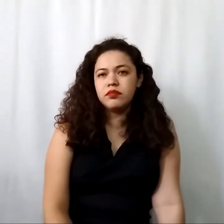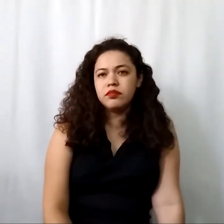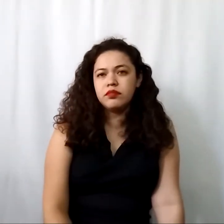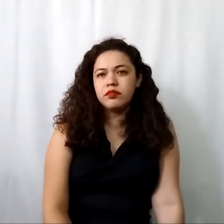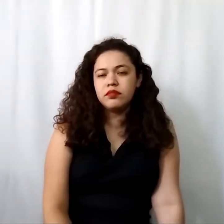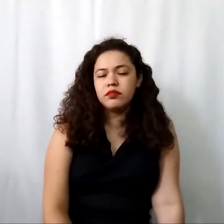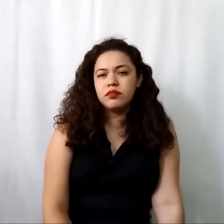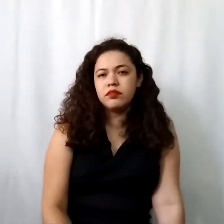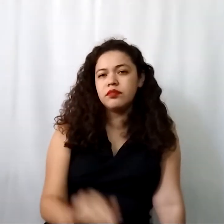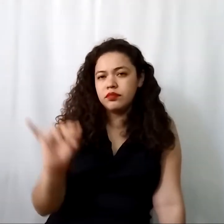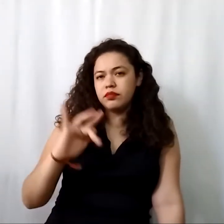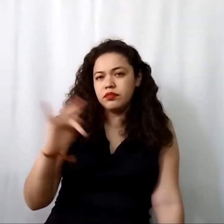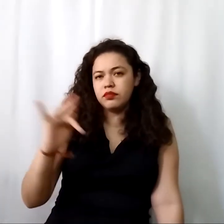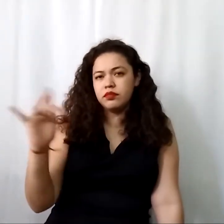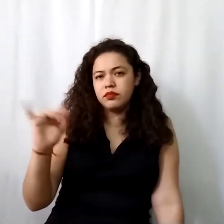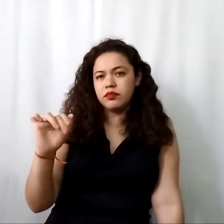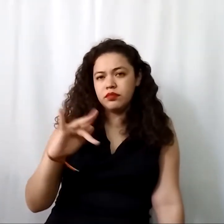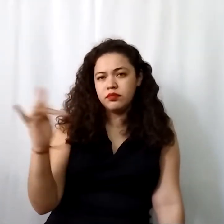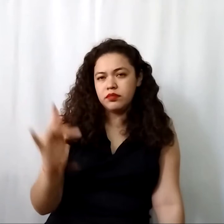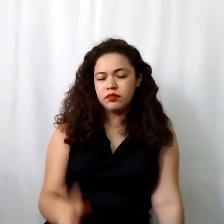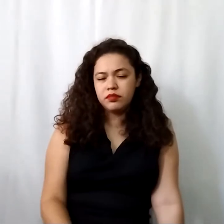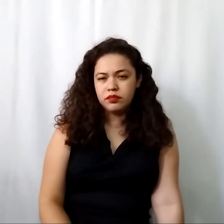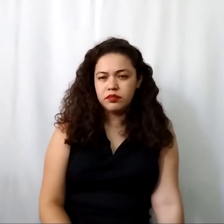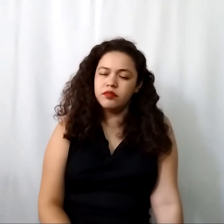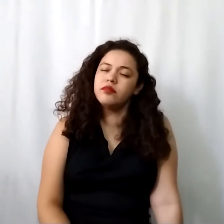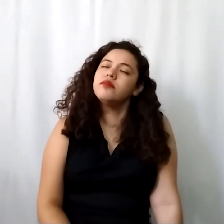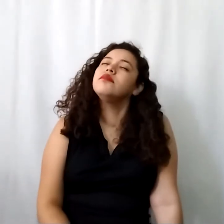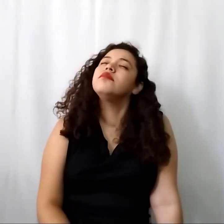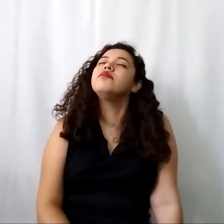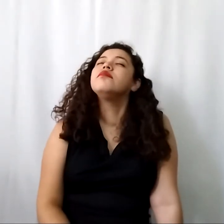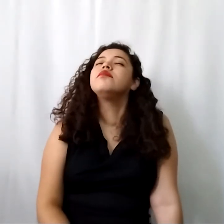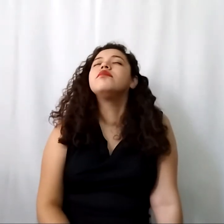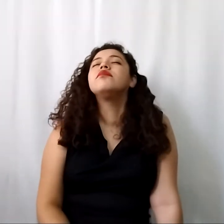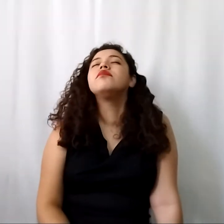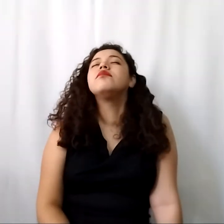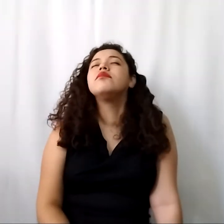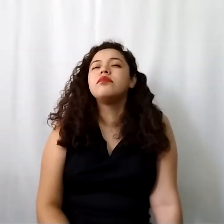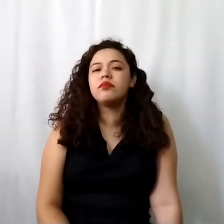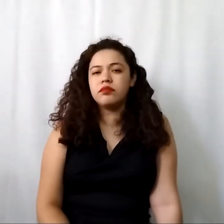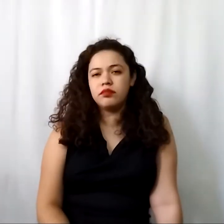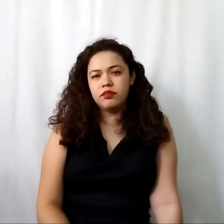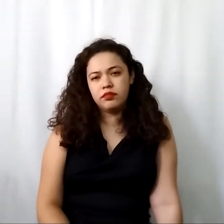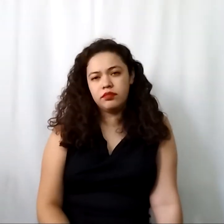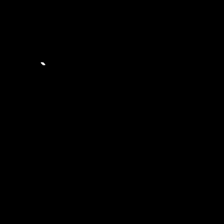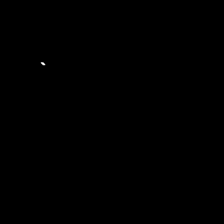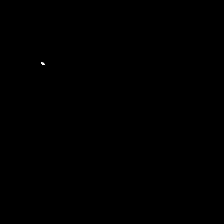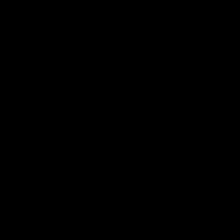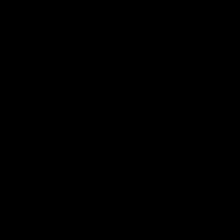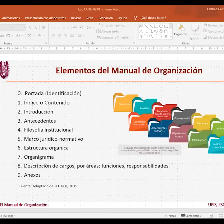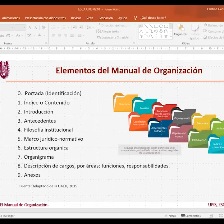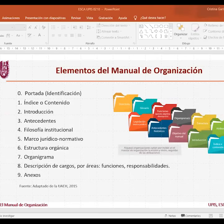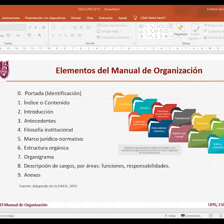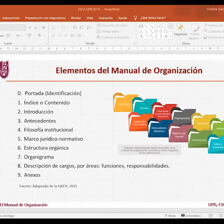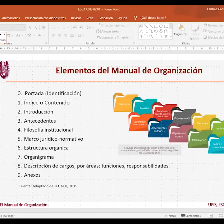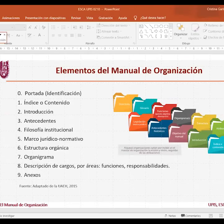Sí, gracias. Gracias. Por nada. Bueno, voy a continuar presentando, pero